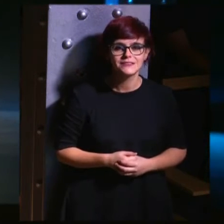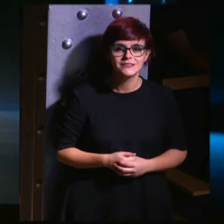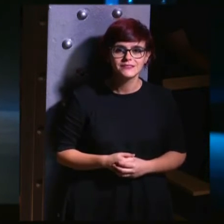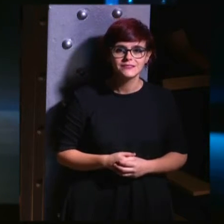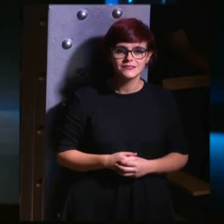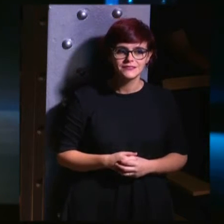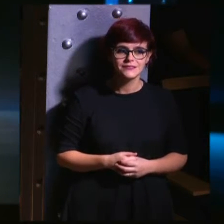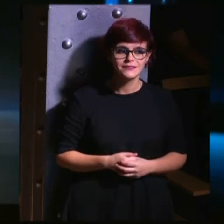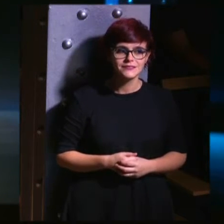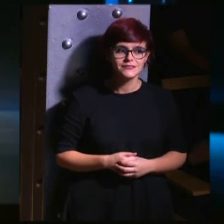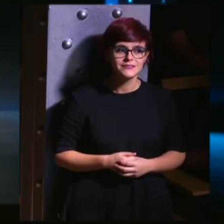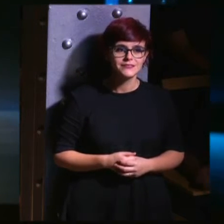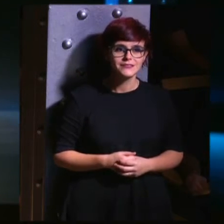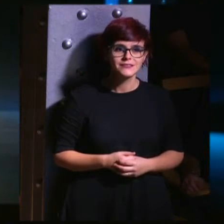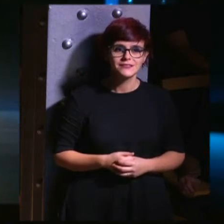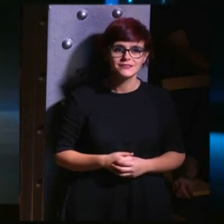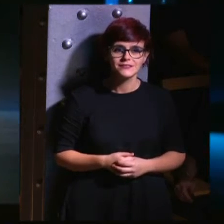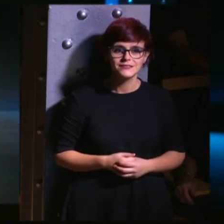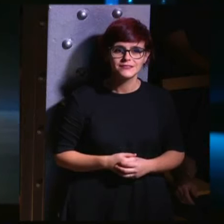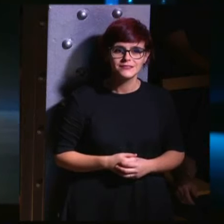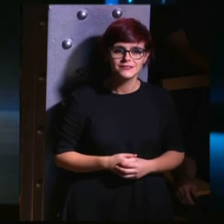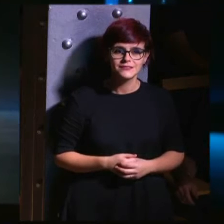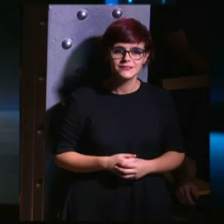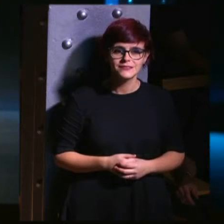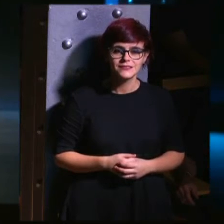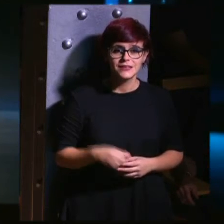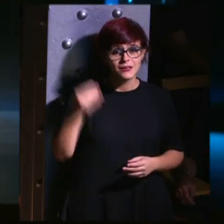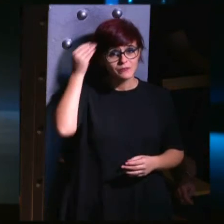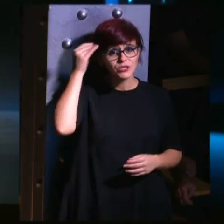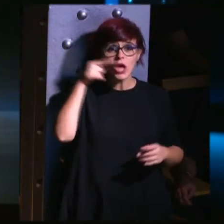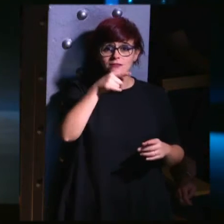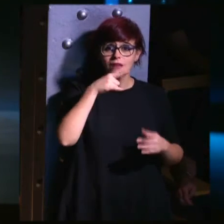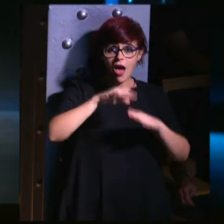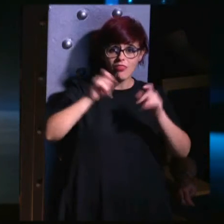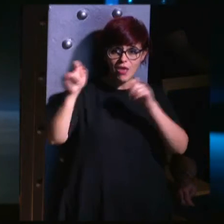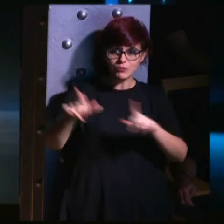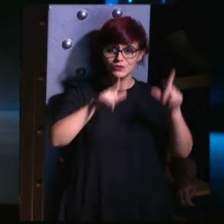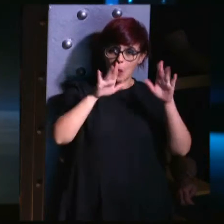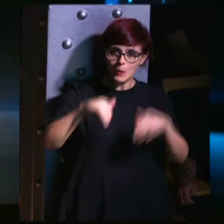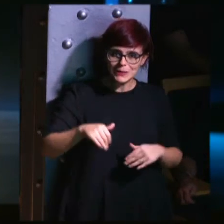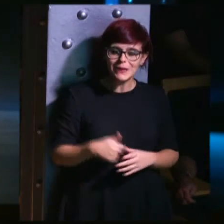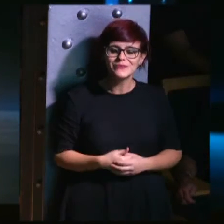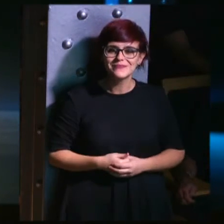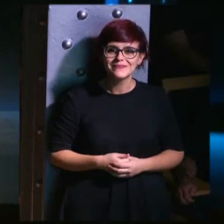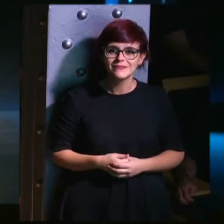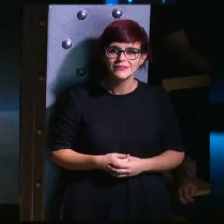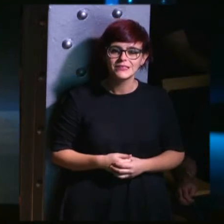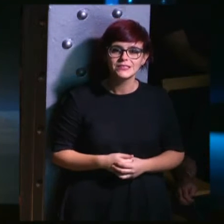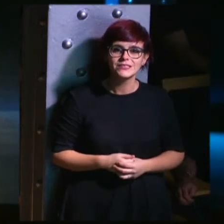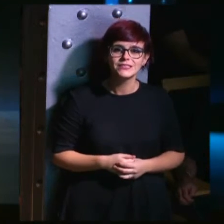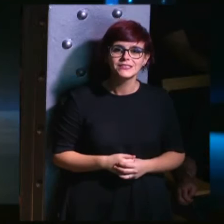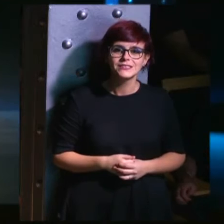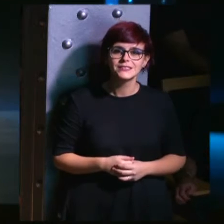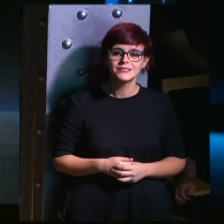Vamos al final, vamos al principio. Esa creo que es la última diapositiva. A ver si podemos poner la